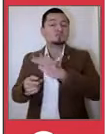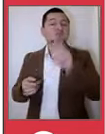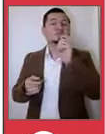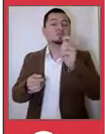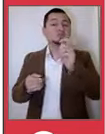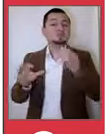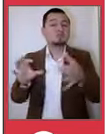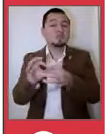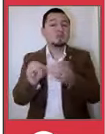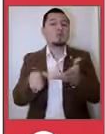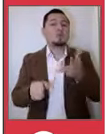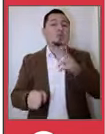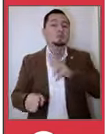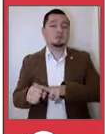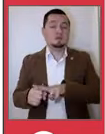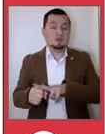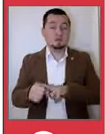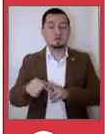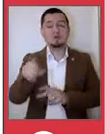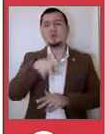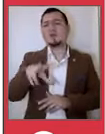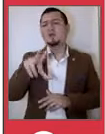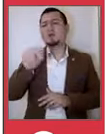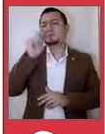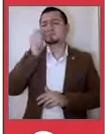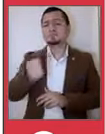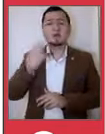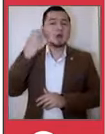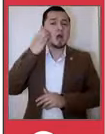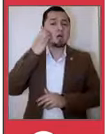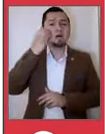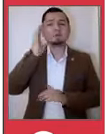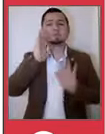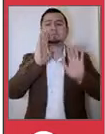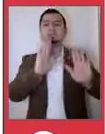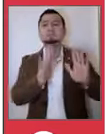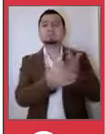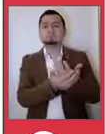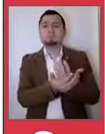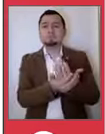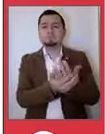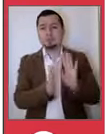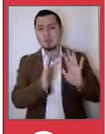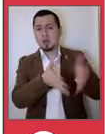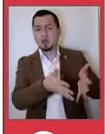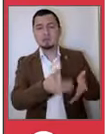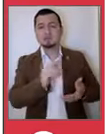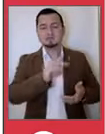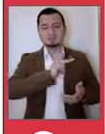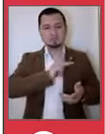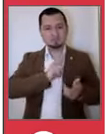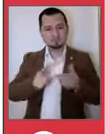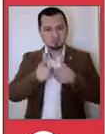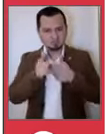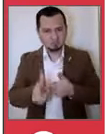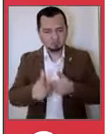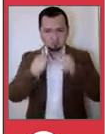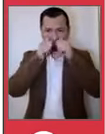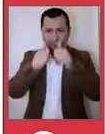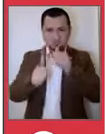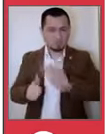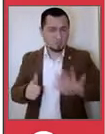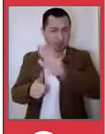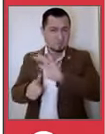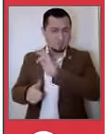de reconversión hospitalaria no significa que esté en la cama y vacía esperando sino que tenemos la capacidad para ir adecuando y ajustando en el